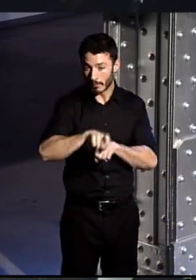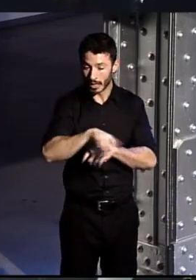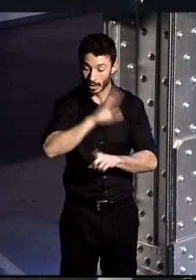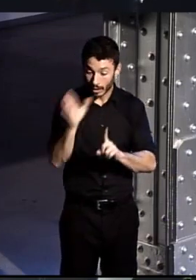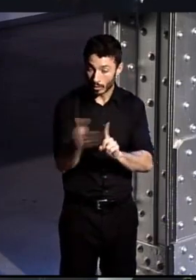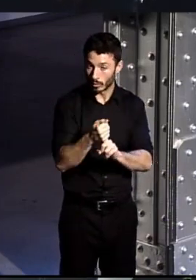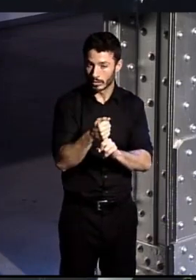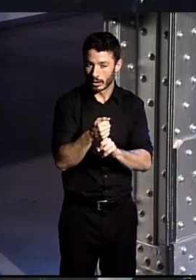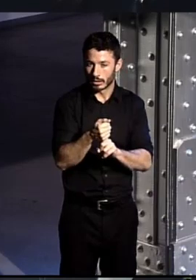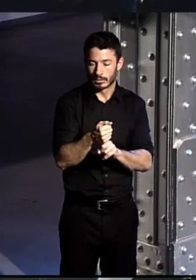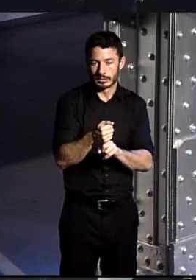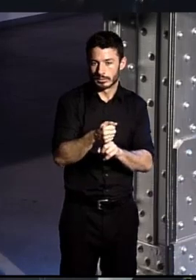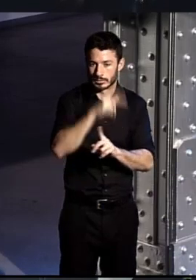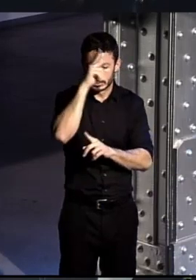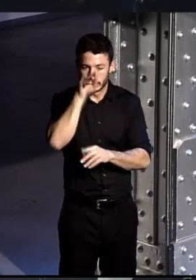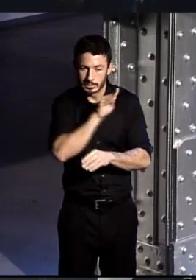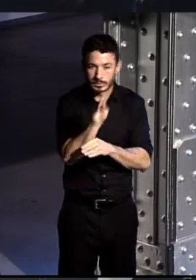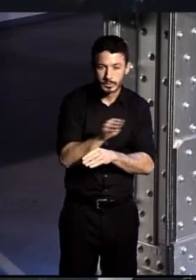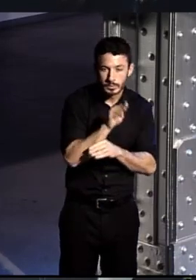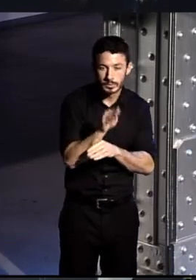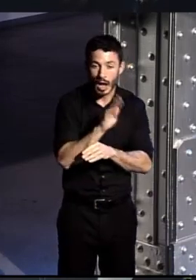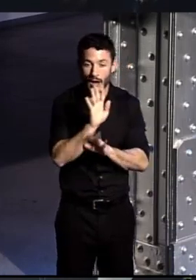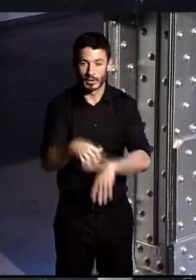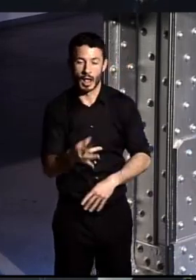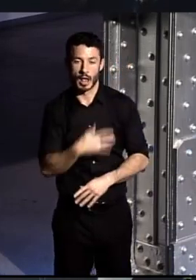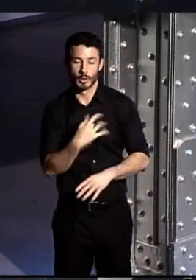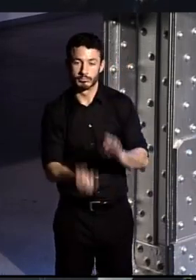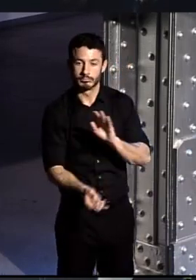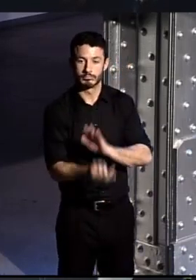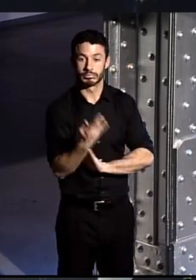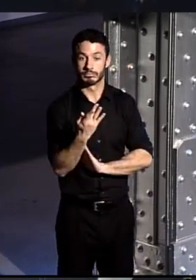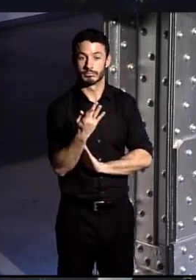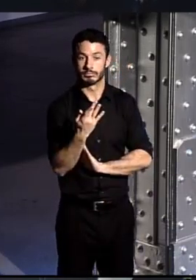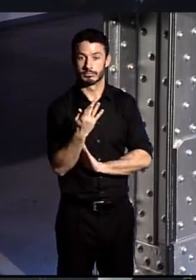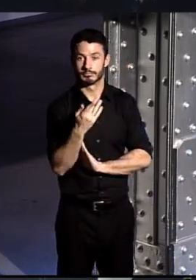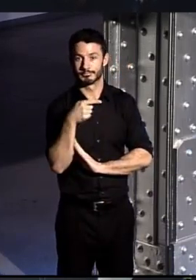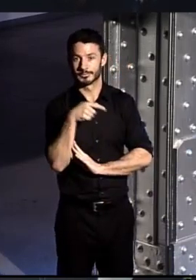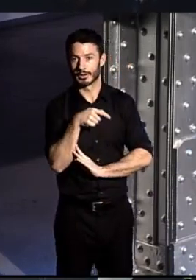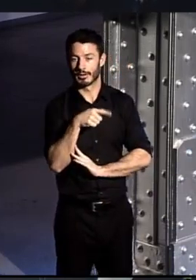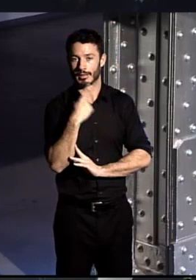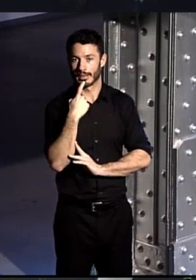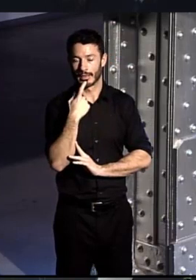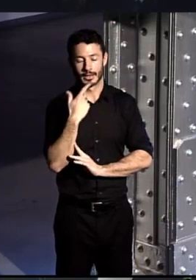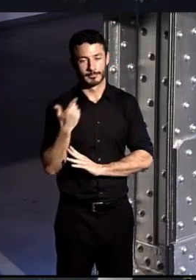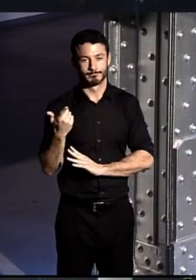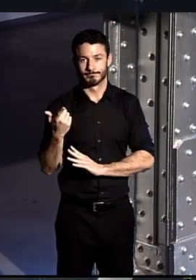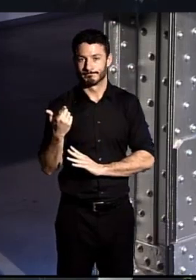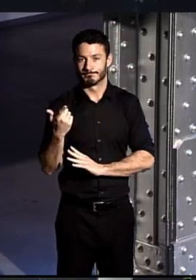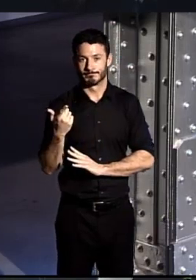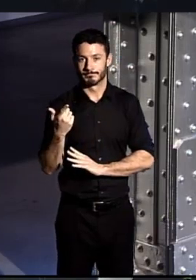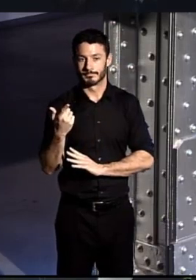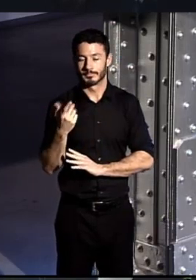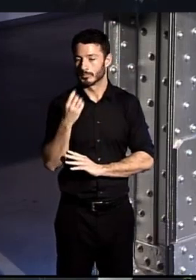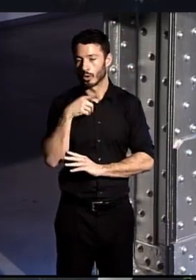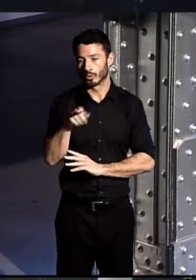entre ellos el amor. Pero con toda la delicadeza del mundo, él dice que no quiere que